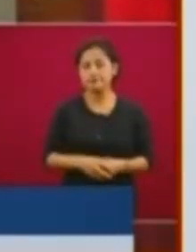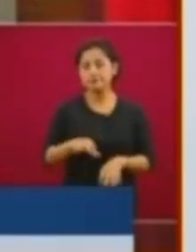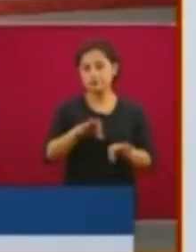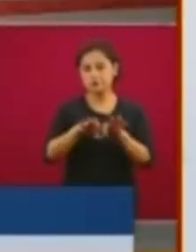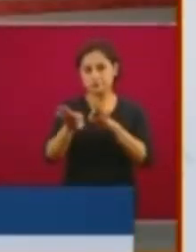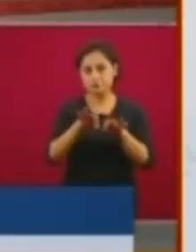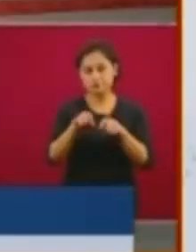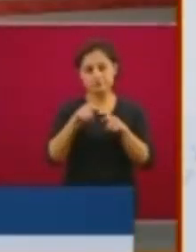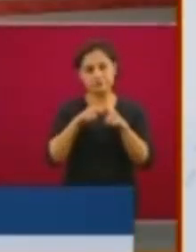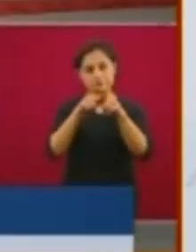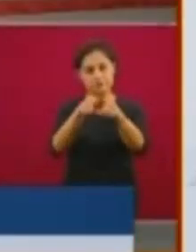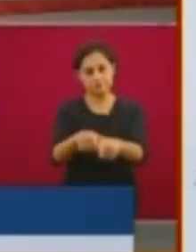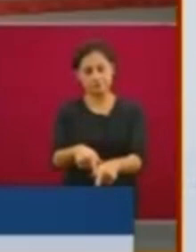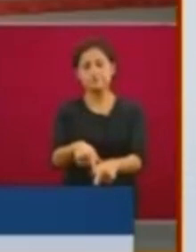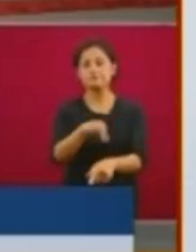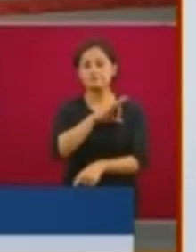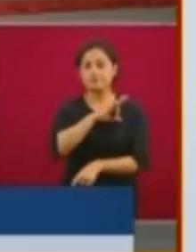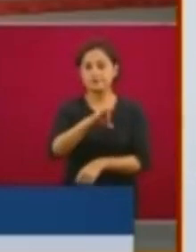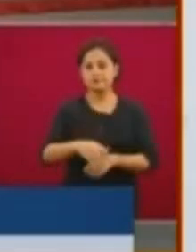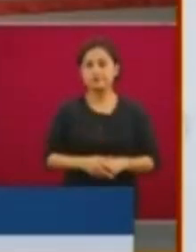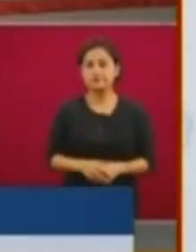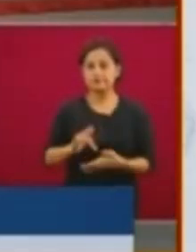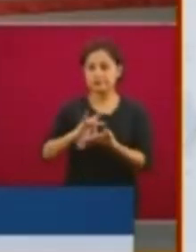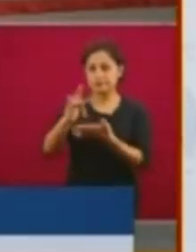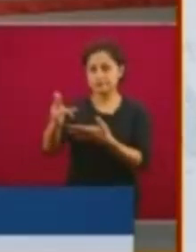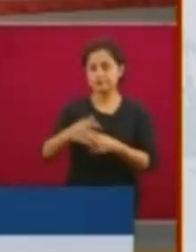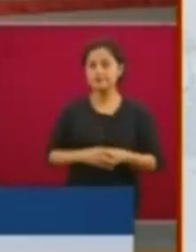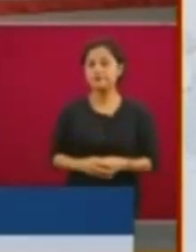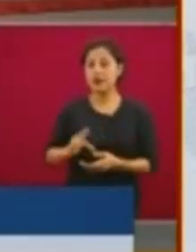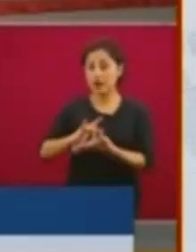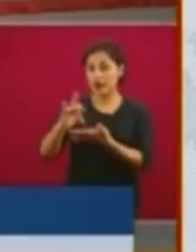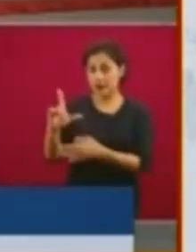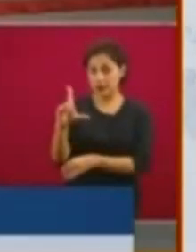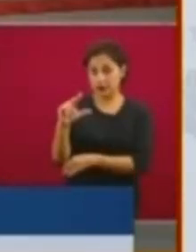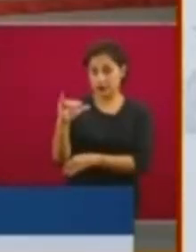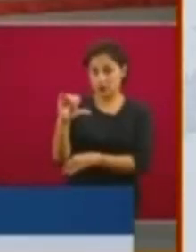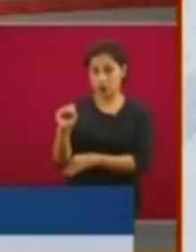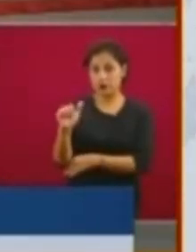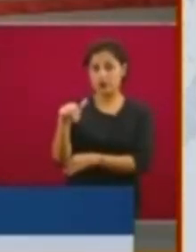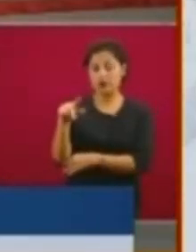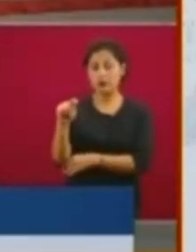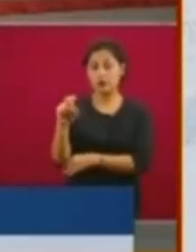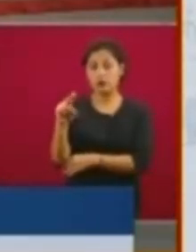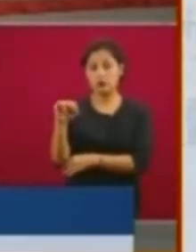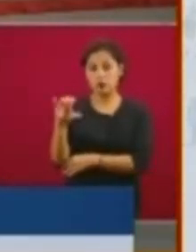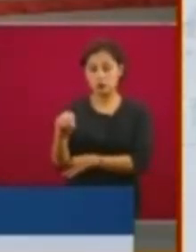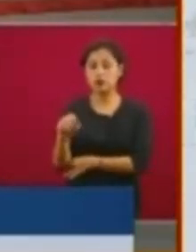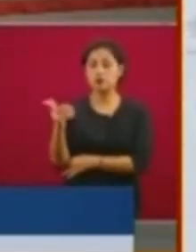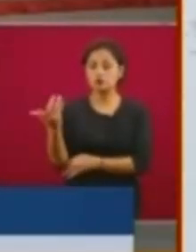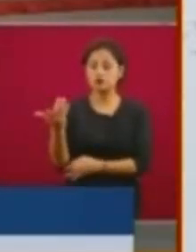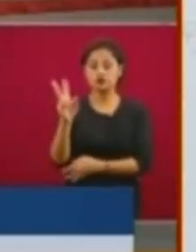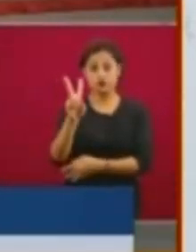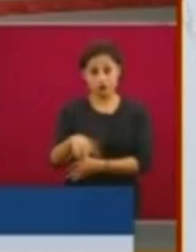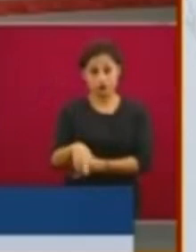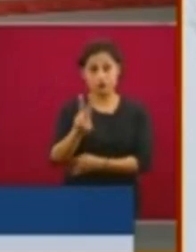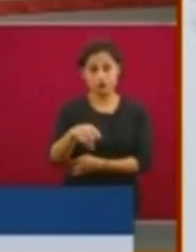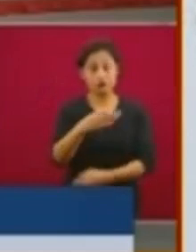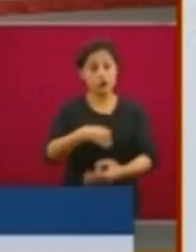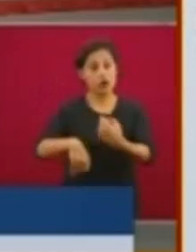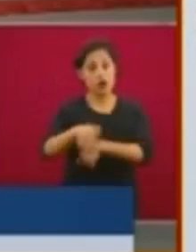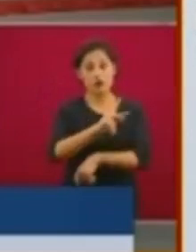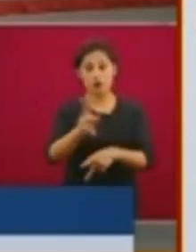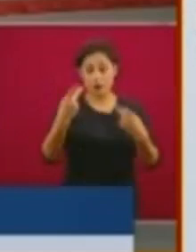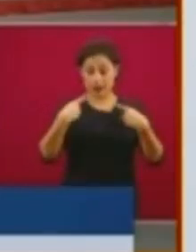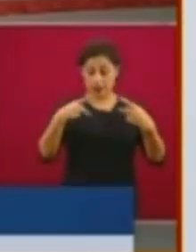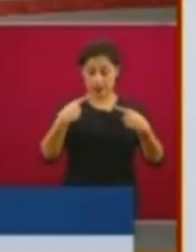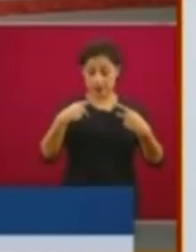la indicación de que tienen que estar en contacto con sus equipos, que tienen que seguir trabajando, aunque sea a distancia, pero no nos podemos detener.